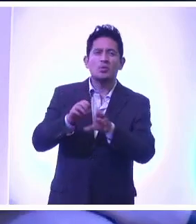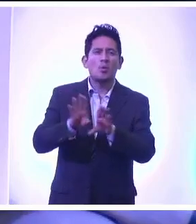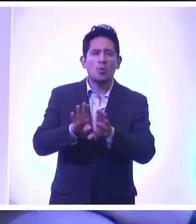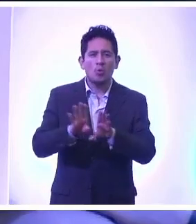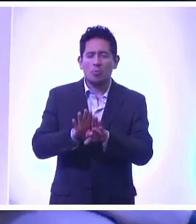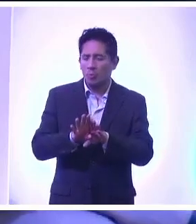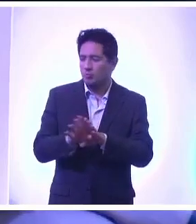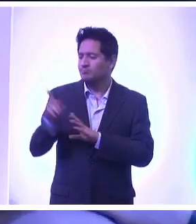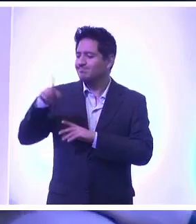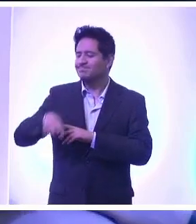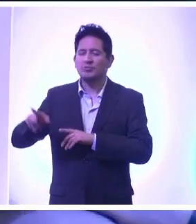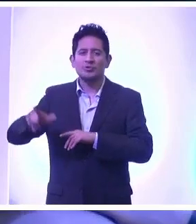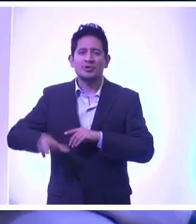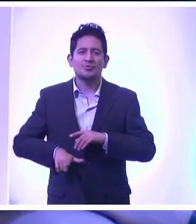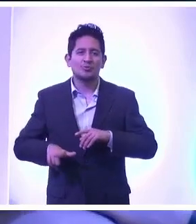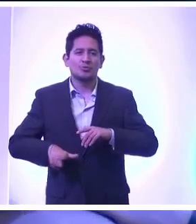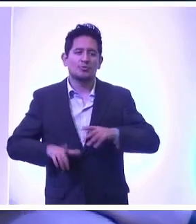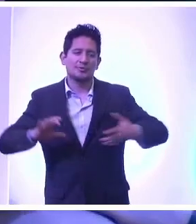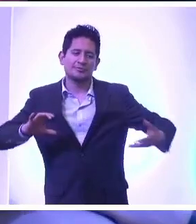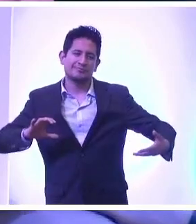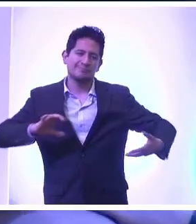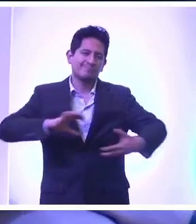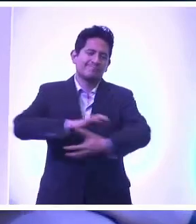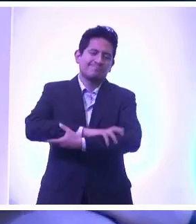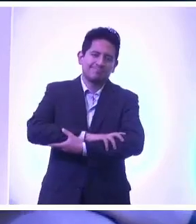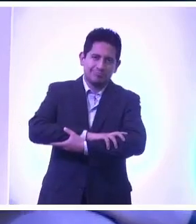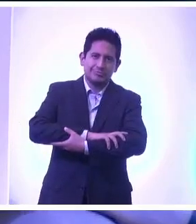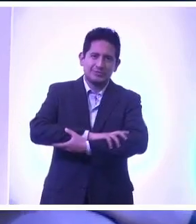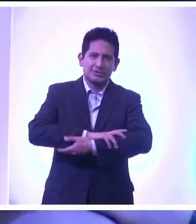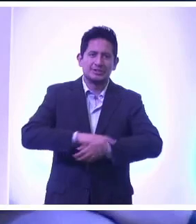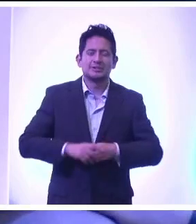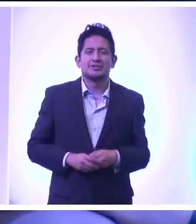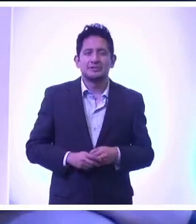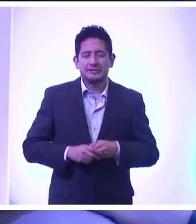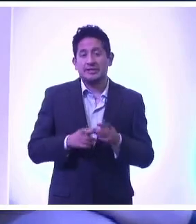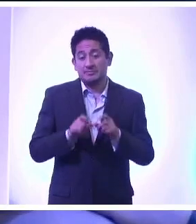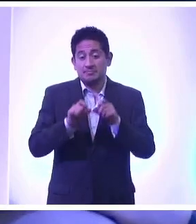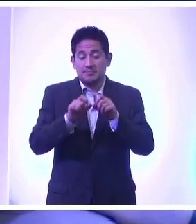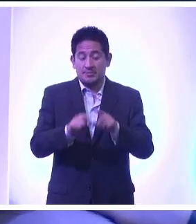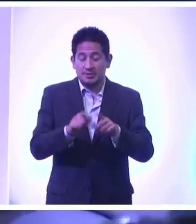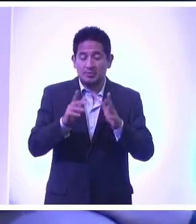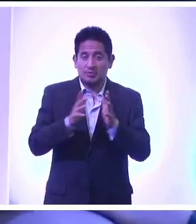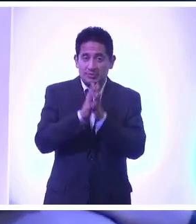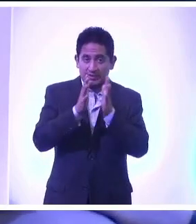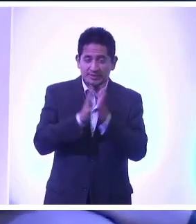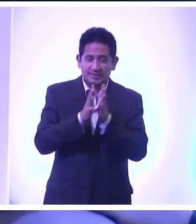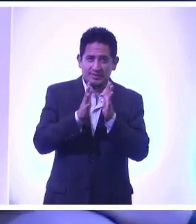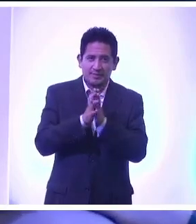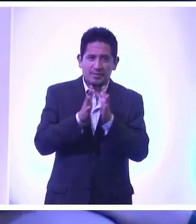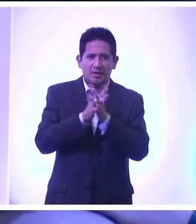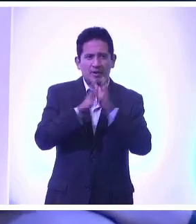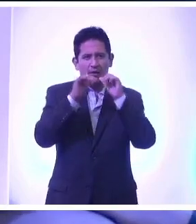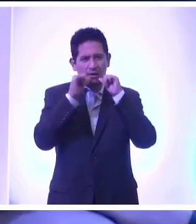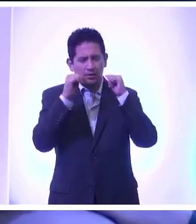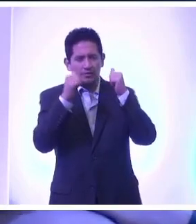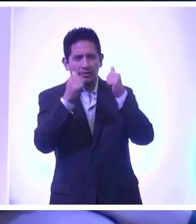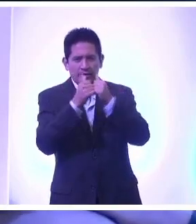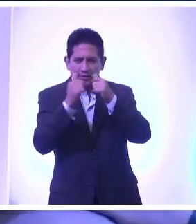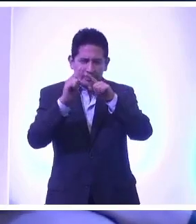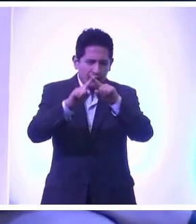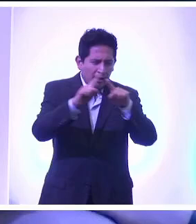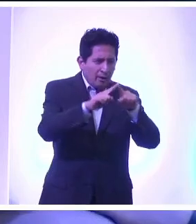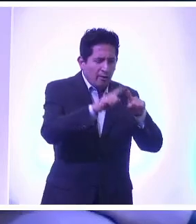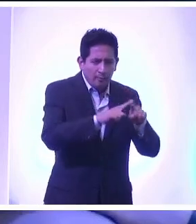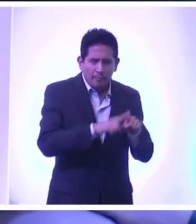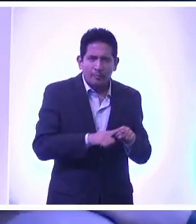supuesto también de de las organizaciones de la sociedad civil como como lo hemos venido impulsando desde hace pues ya